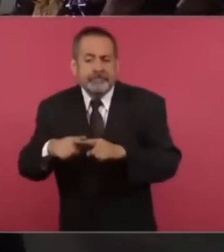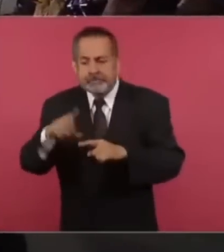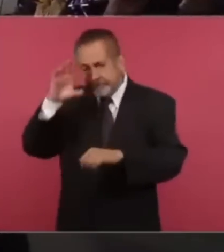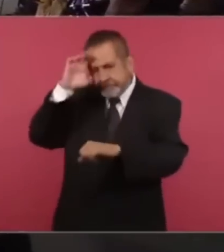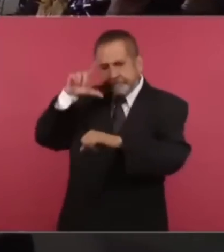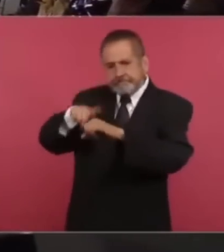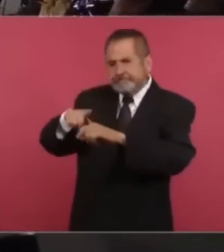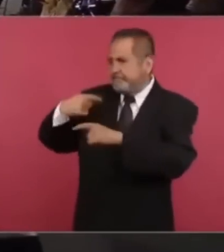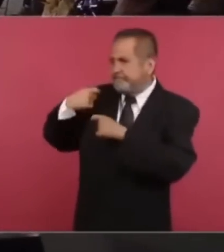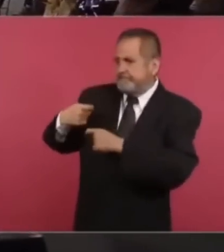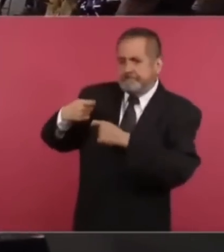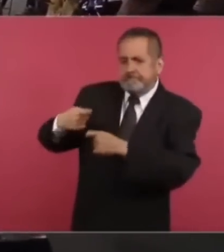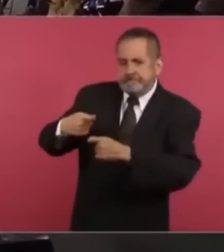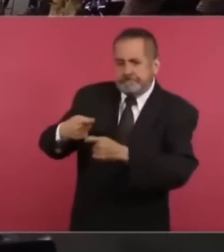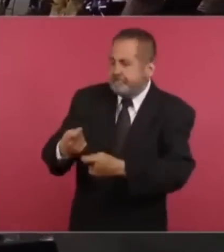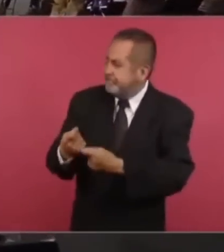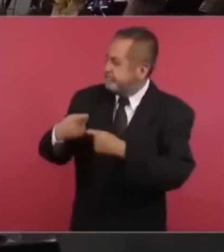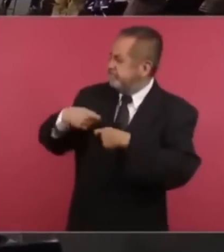somos herederos